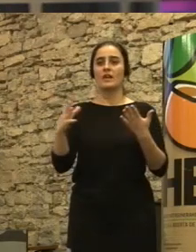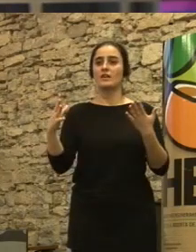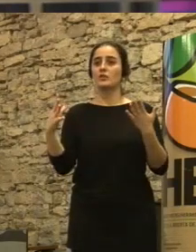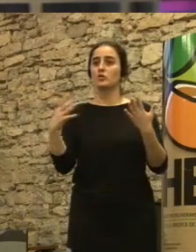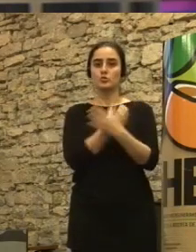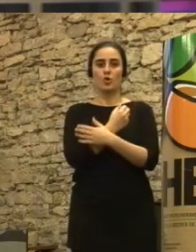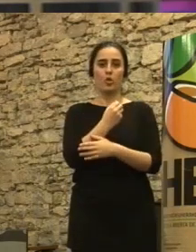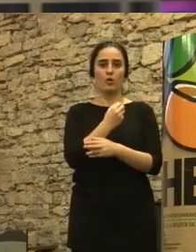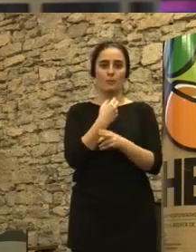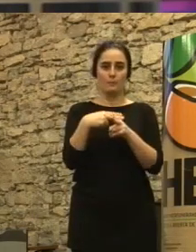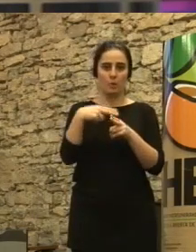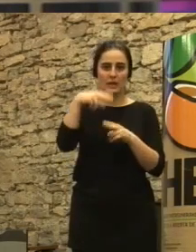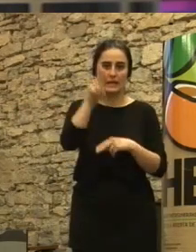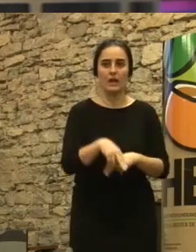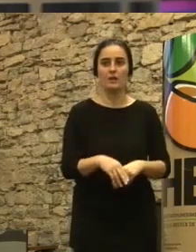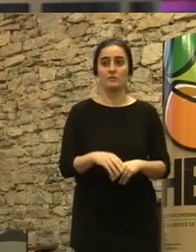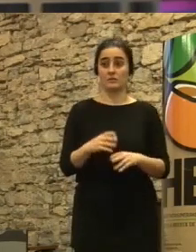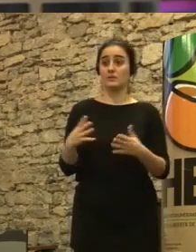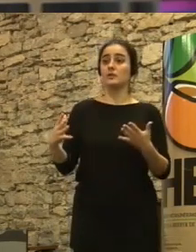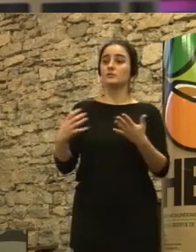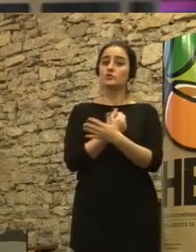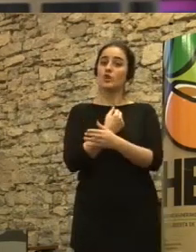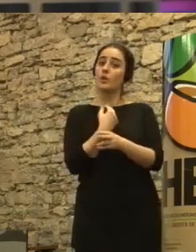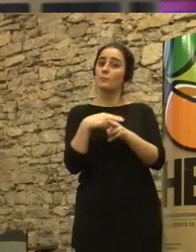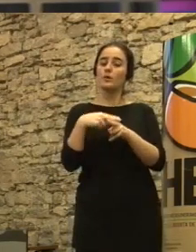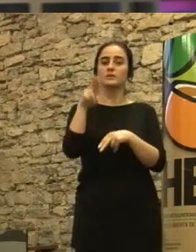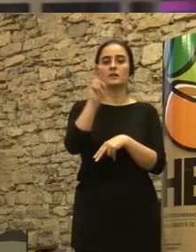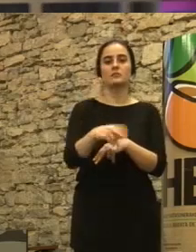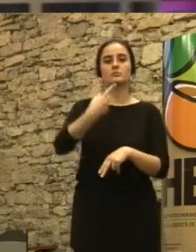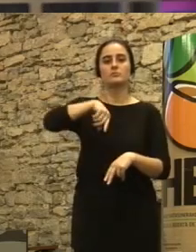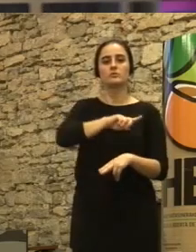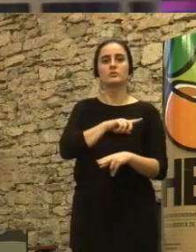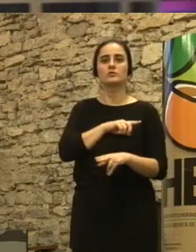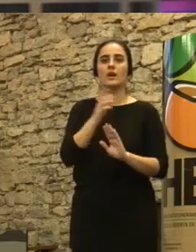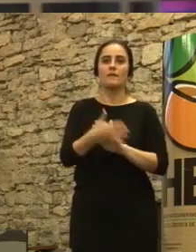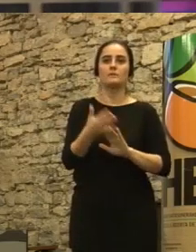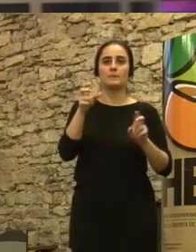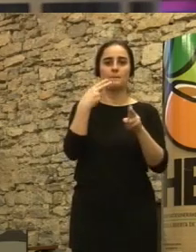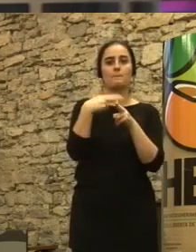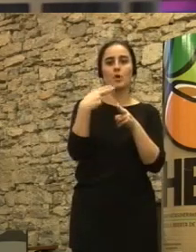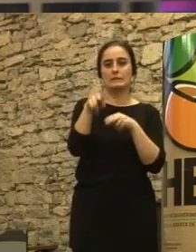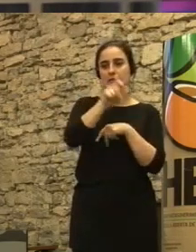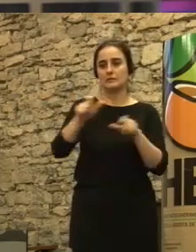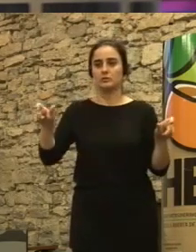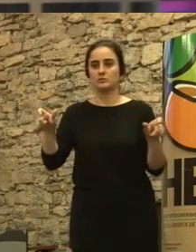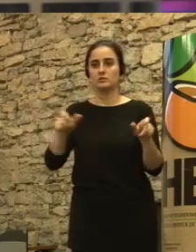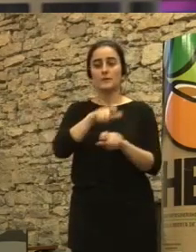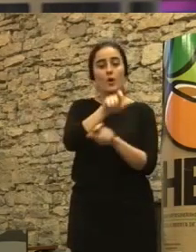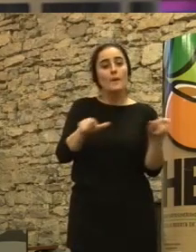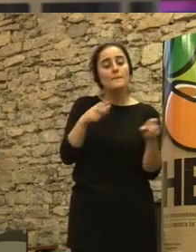política. Entonces, claro, como todo es política, ya vamos a lo que son los políticos. Y los políticos son